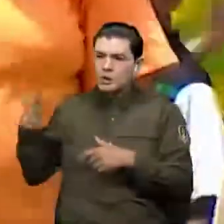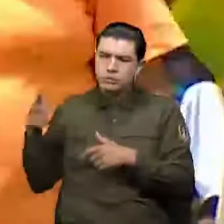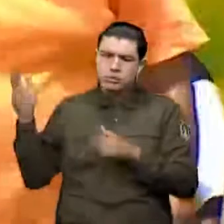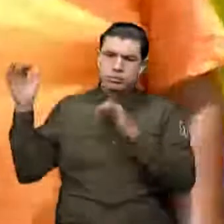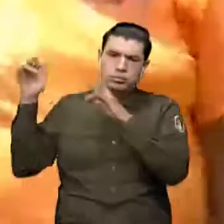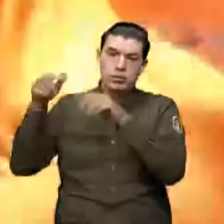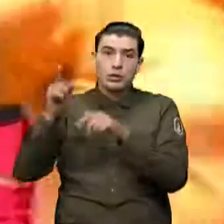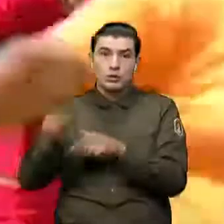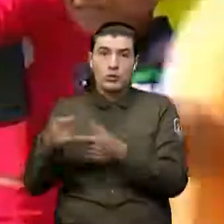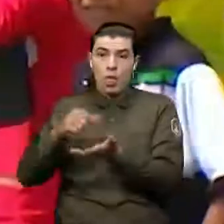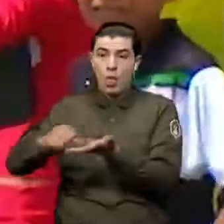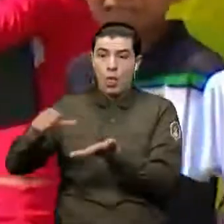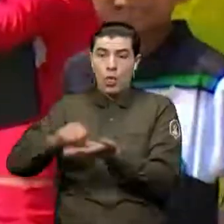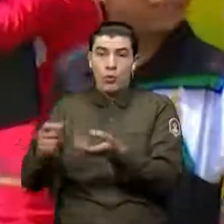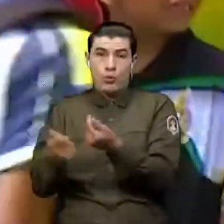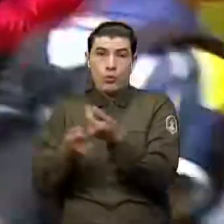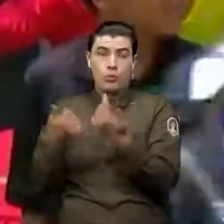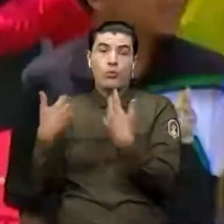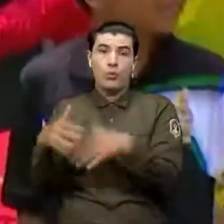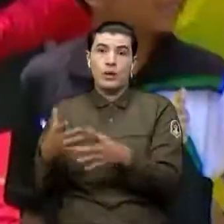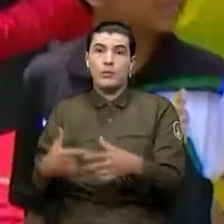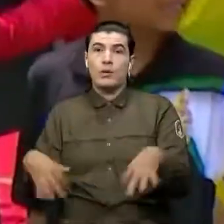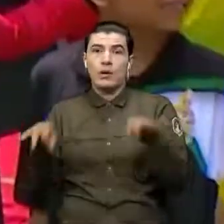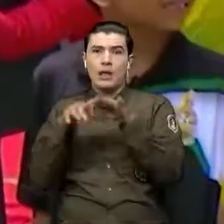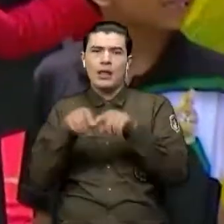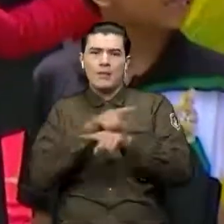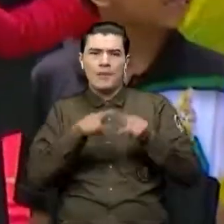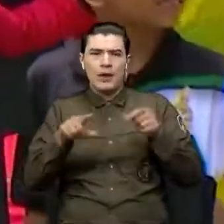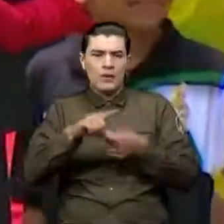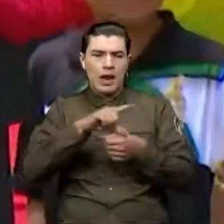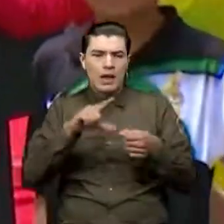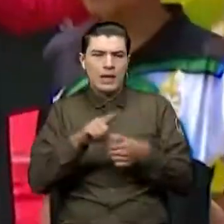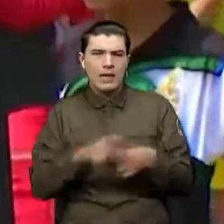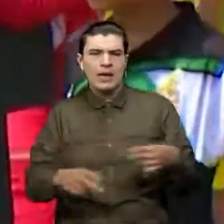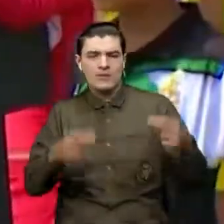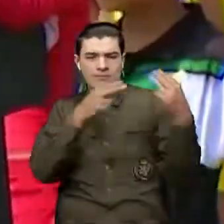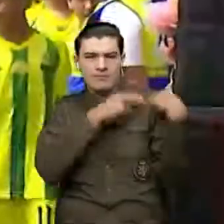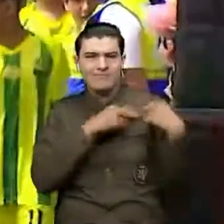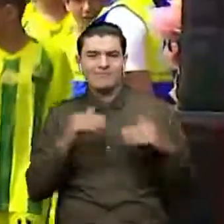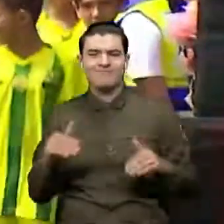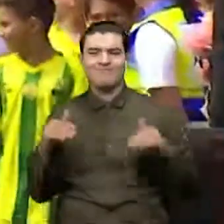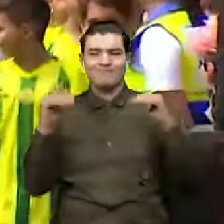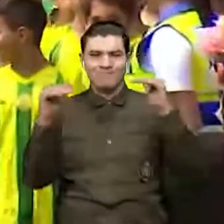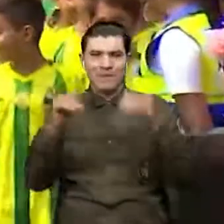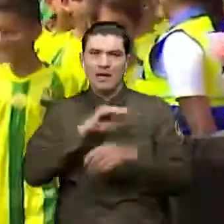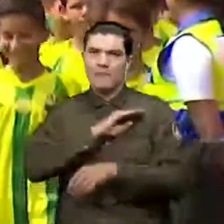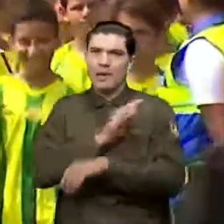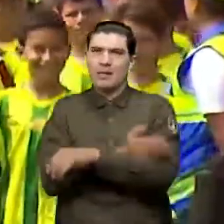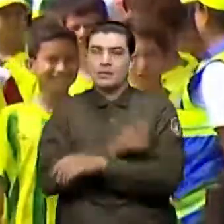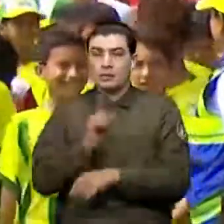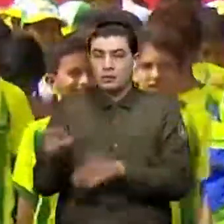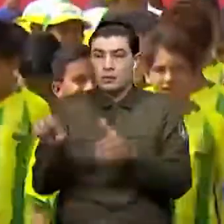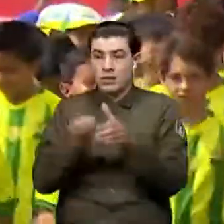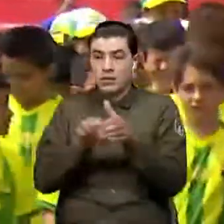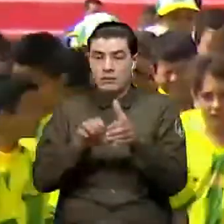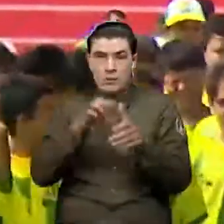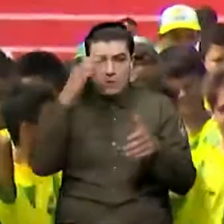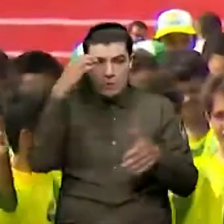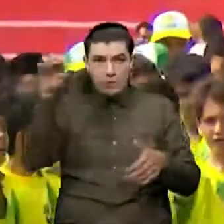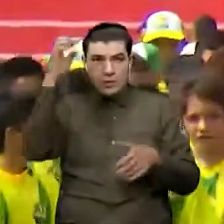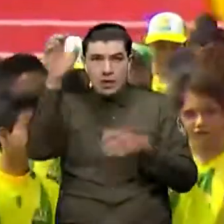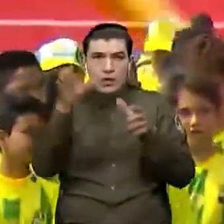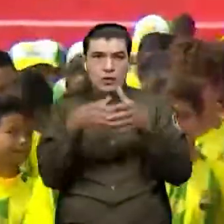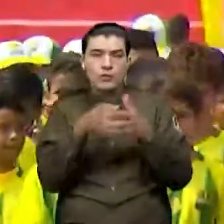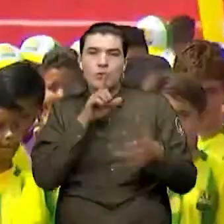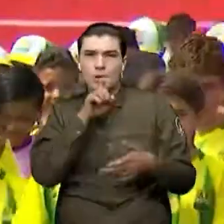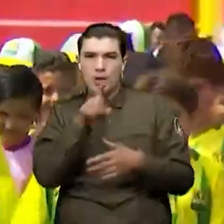un costo bastante importante, pero la liga lo ha asumido con mucha responsabilidad, con altura. Los equipos profesionales como Atlético Bucaramanga